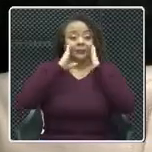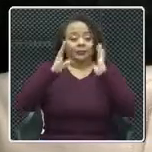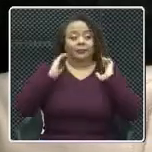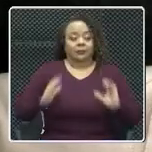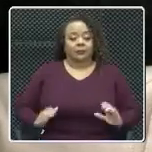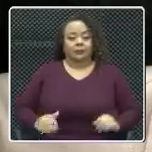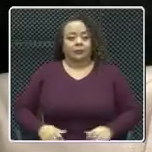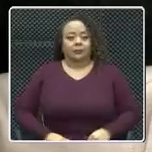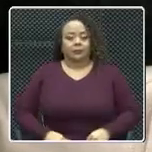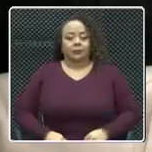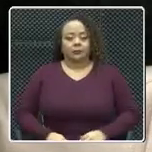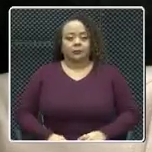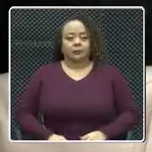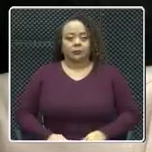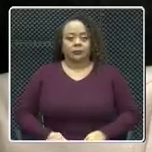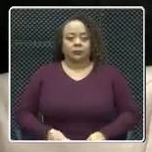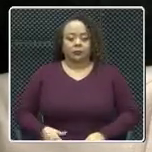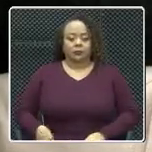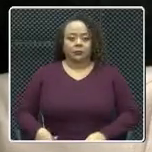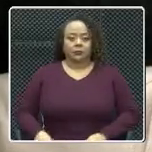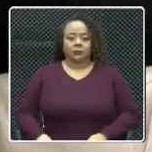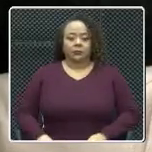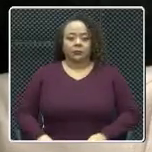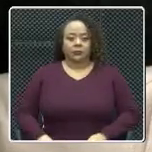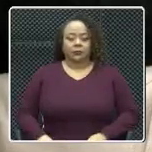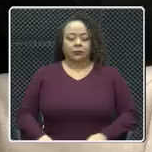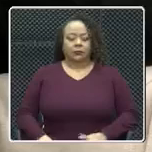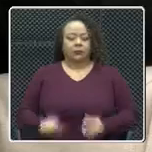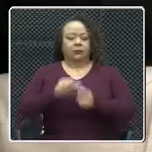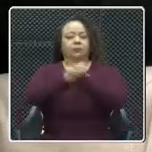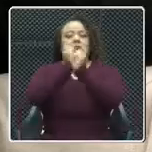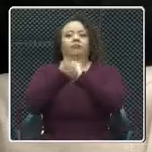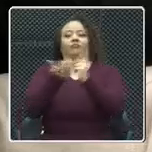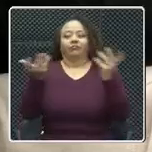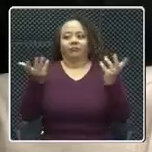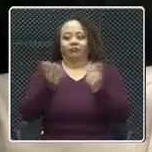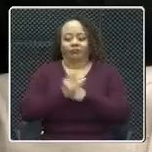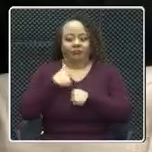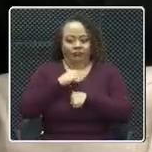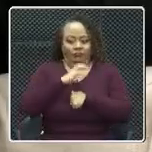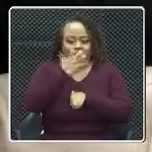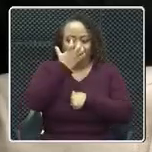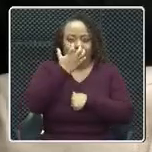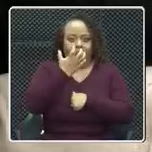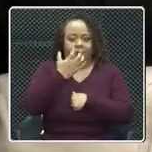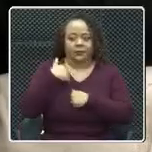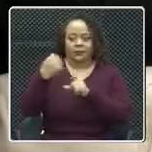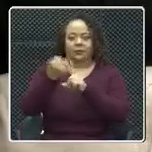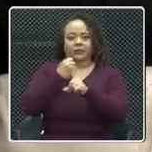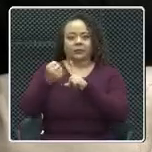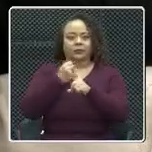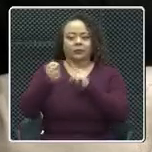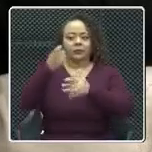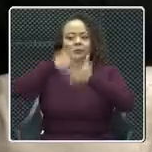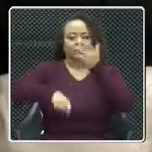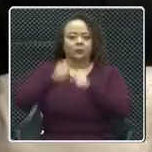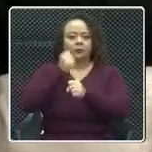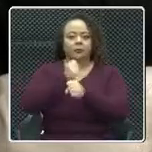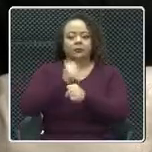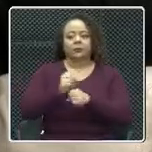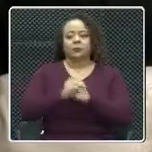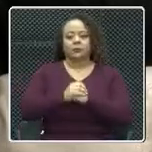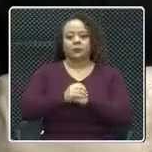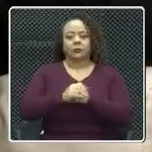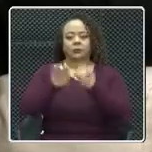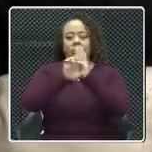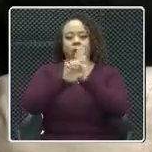clientes me altera, ¿verdad? O estoy expuesto a violencia externa en el trabajo. Por